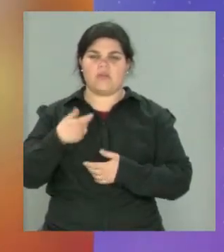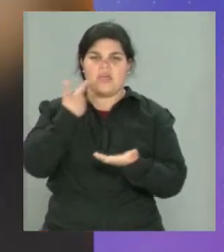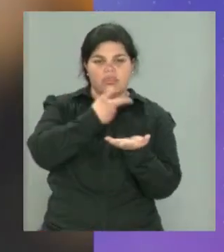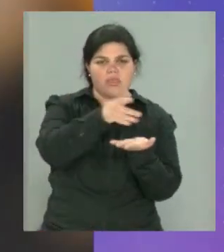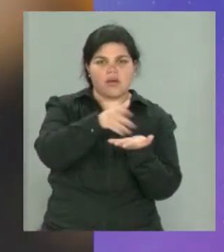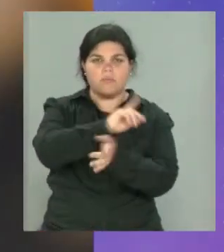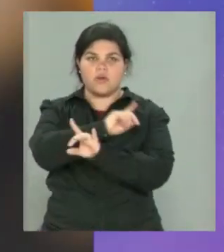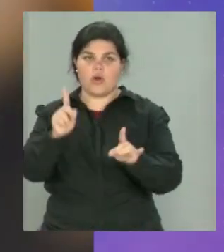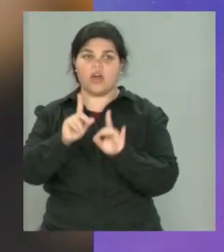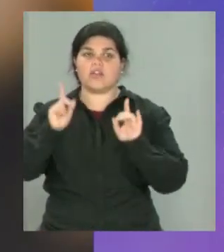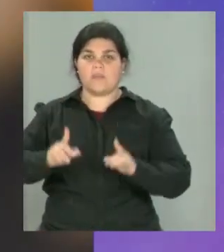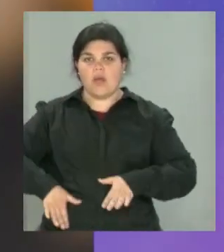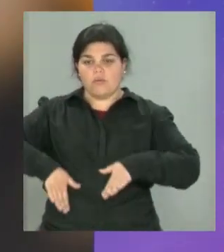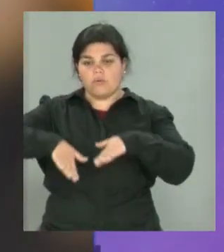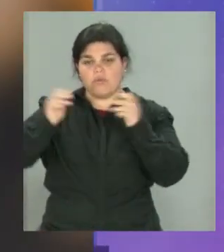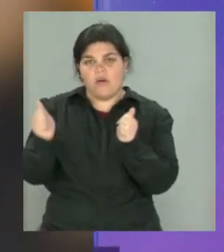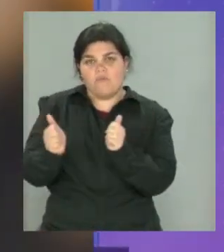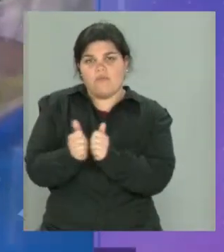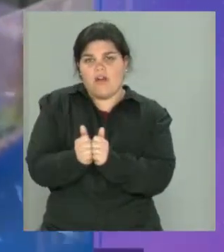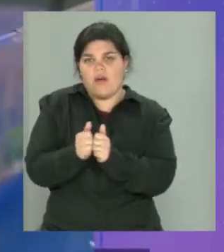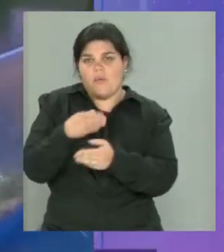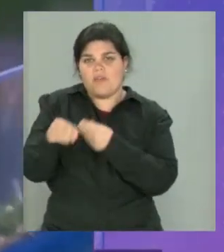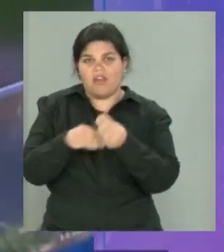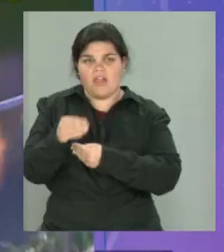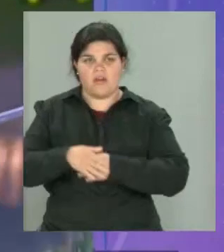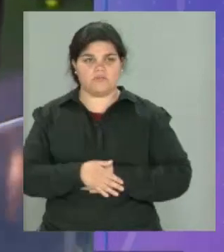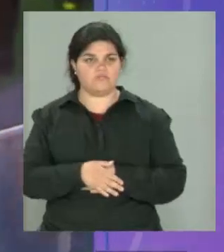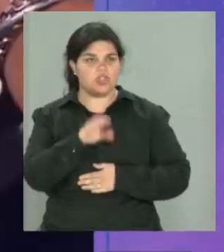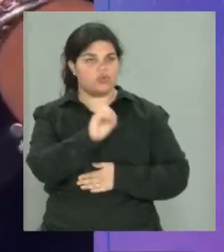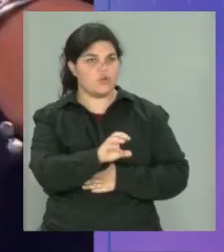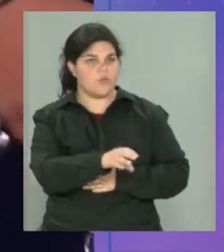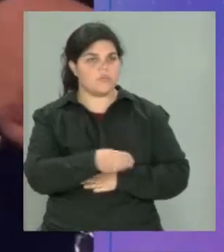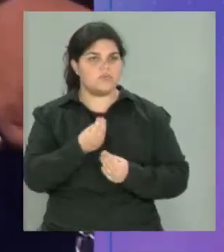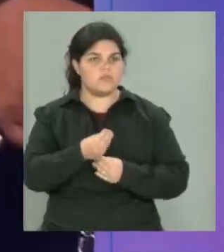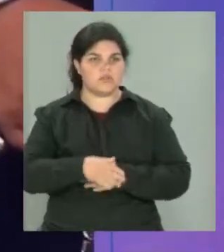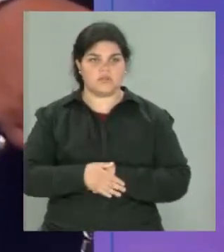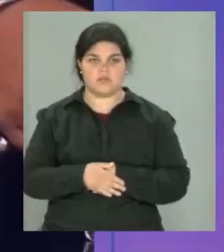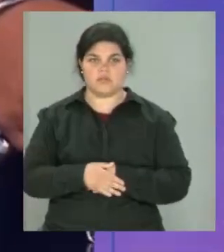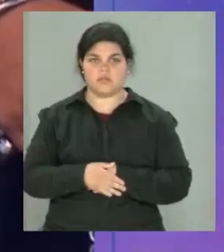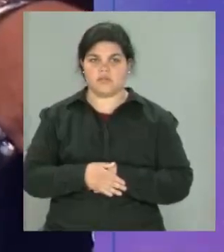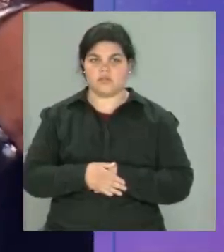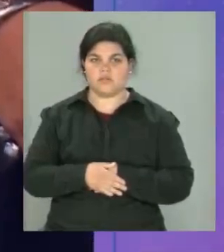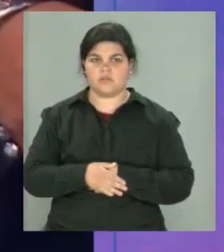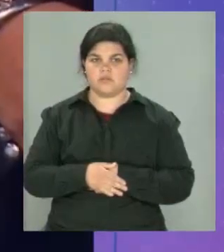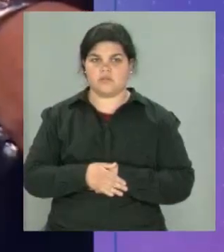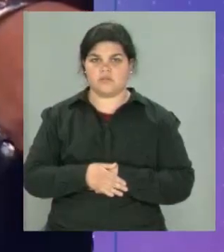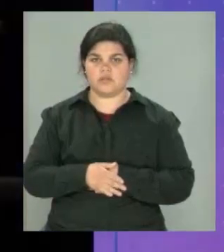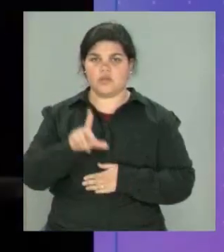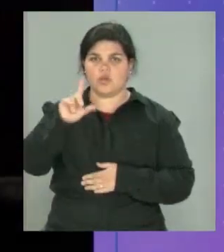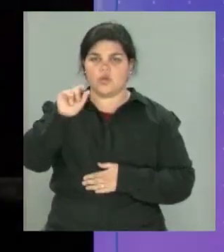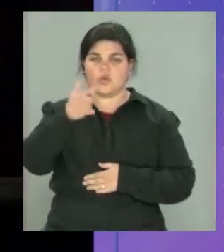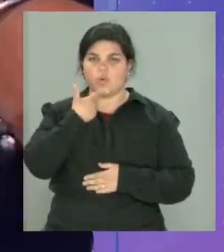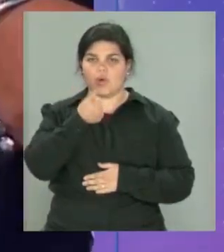en una familia que nos dé afecto y amor. ¿Cómo es tu nombre, amigo? Lucas Fabián Molares como las muelas. Lucas